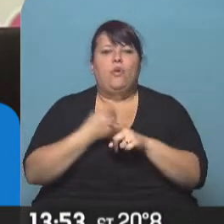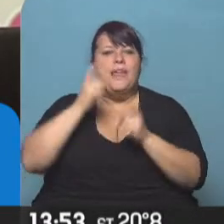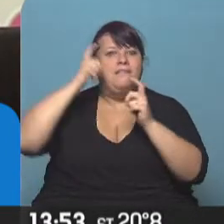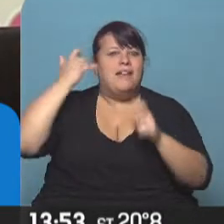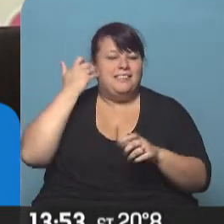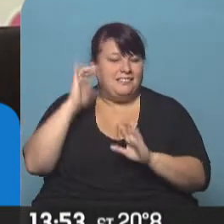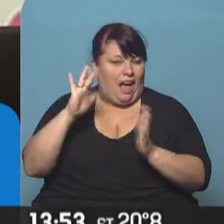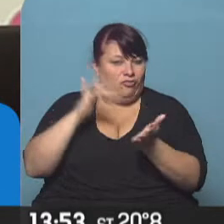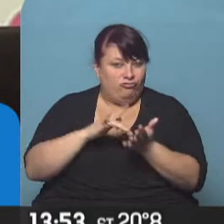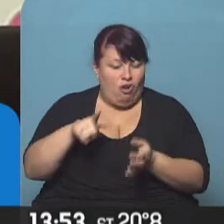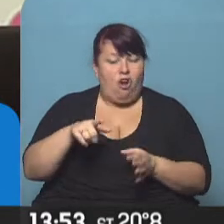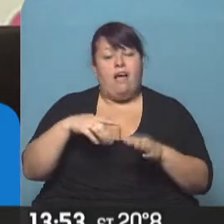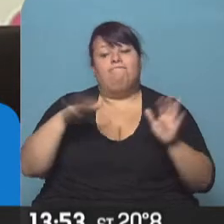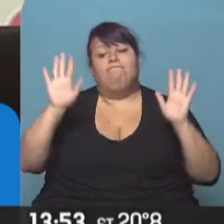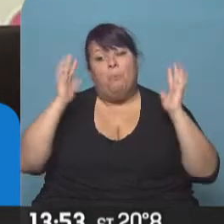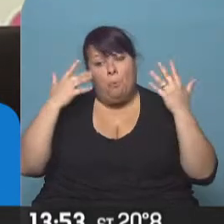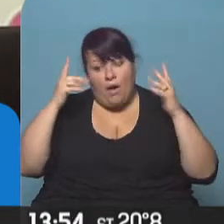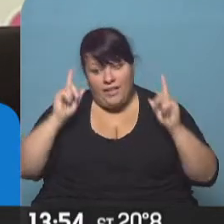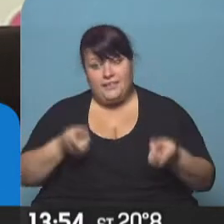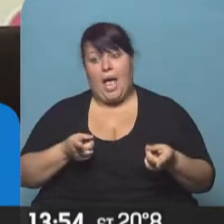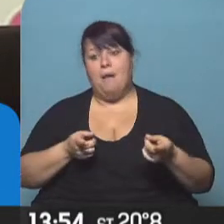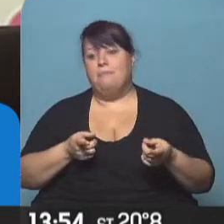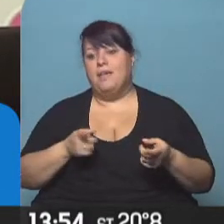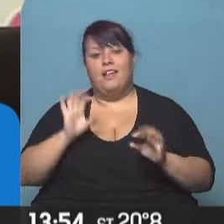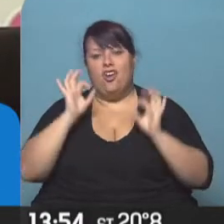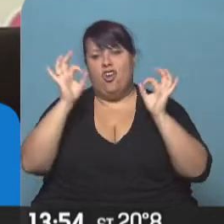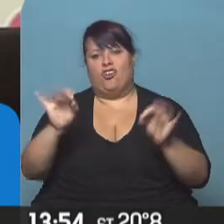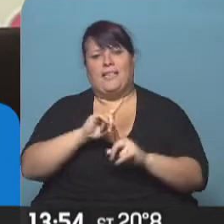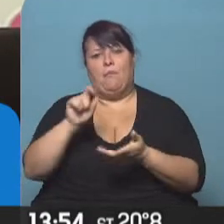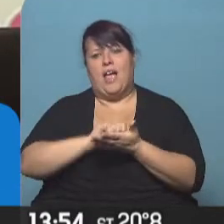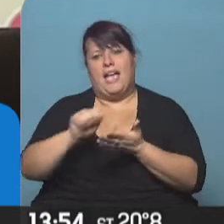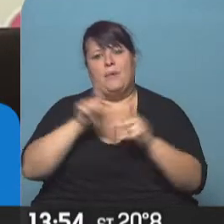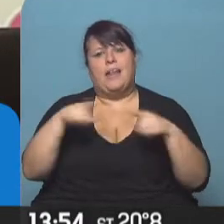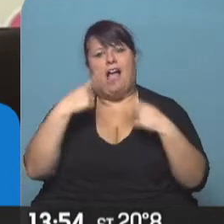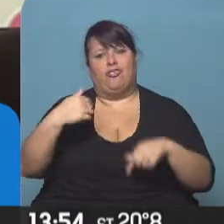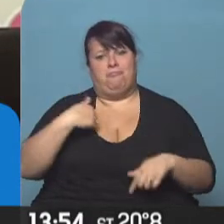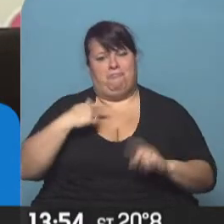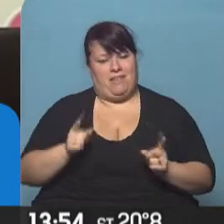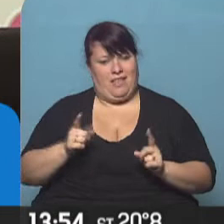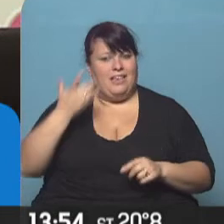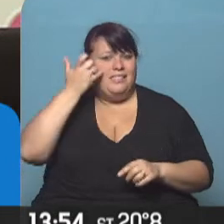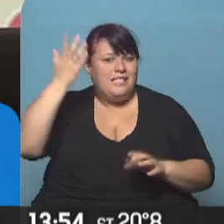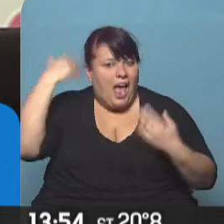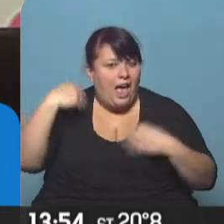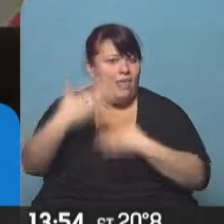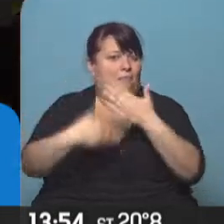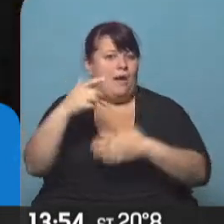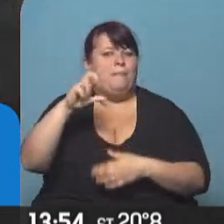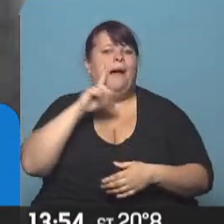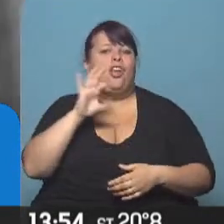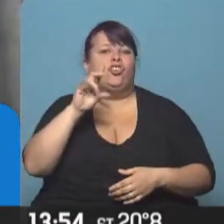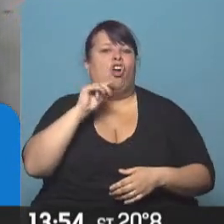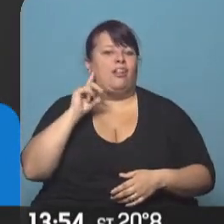experiencias que viví, y tal vez, inclusive, no hubiese llegado a escribir después mis propias canciones cuando ya empecé después a hacer Palito